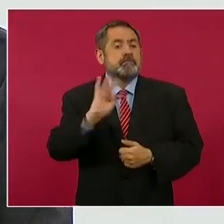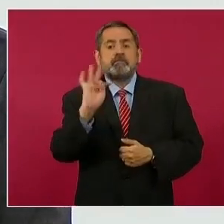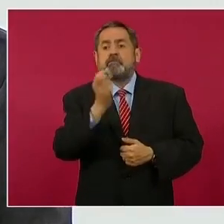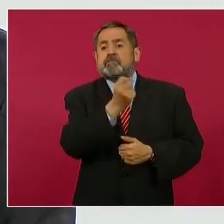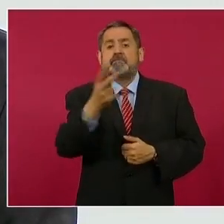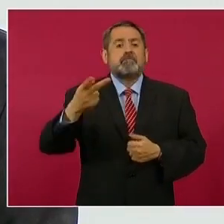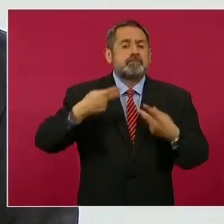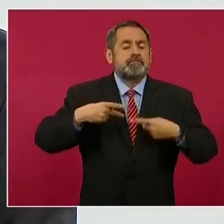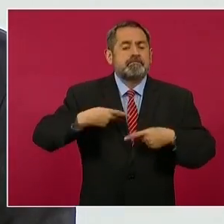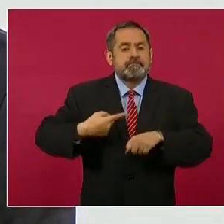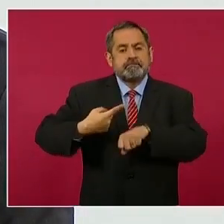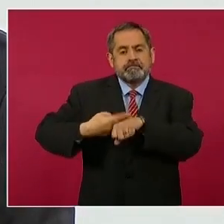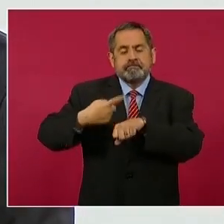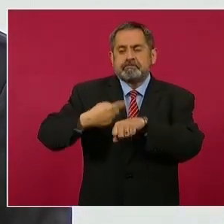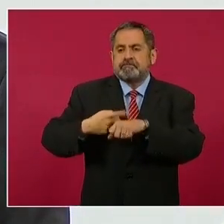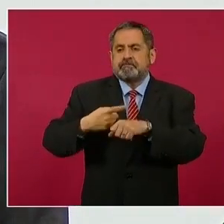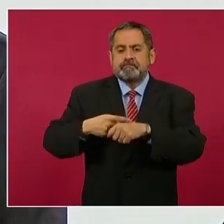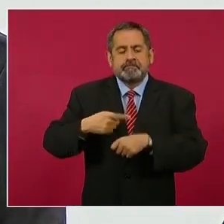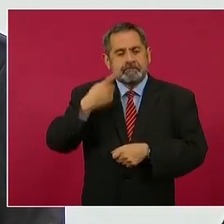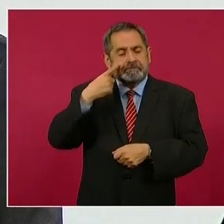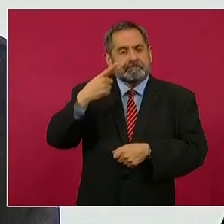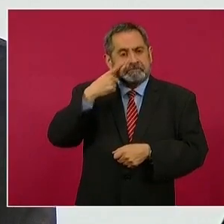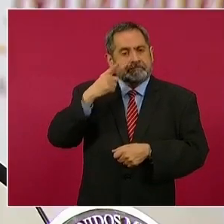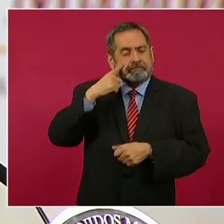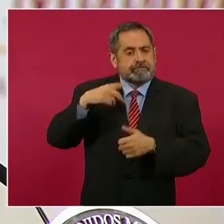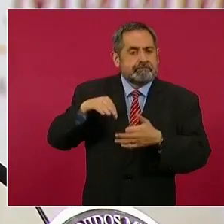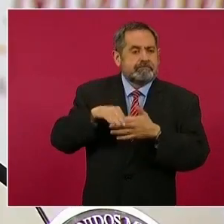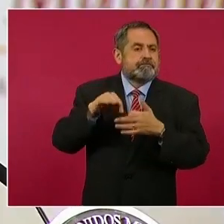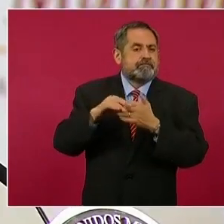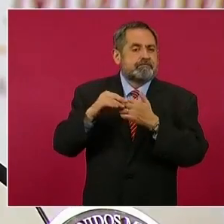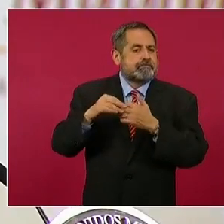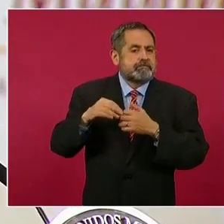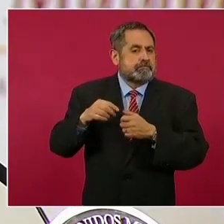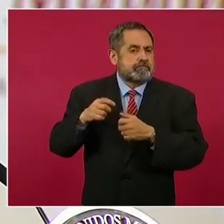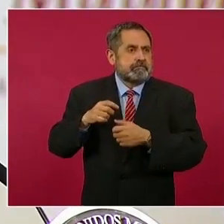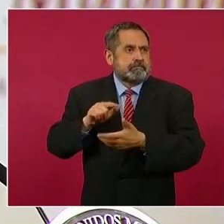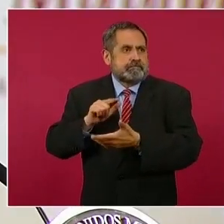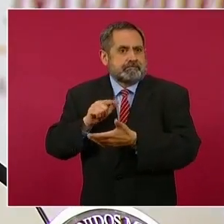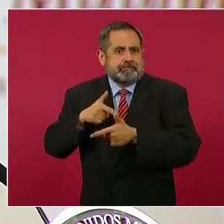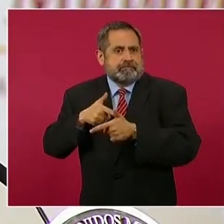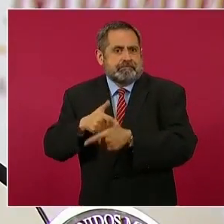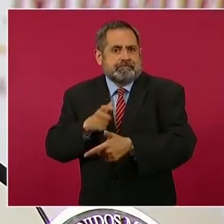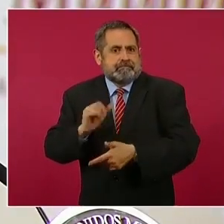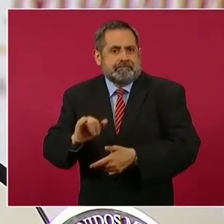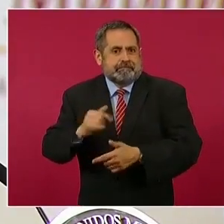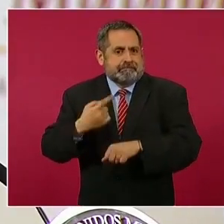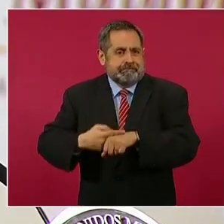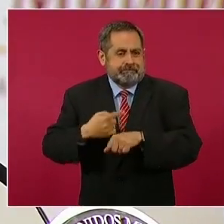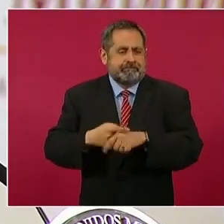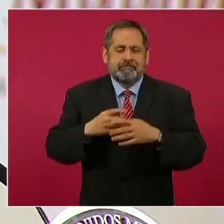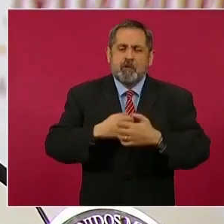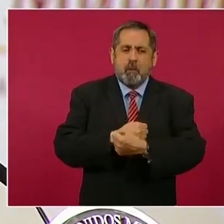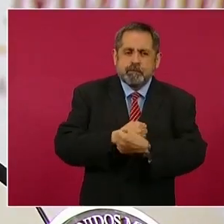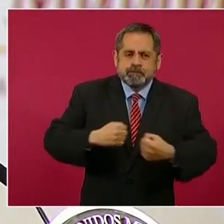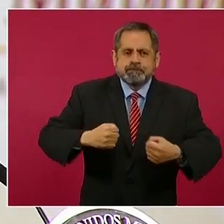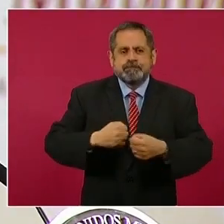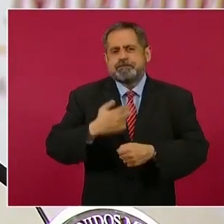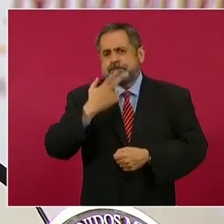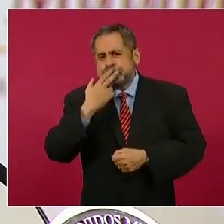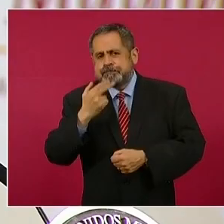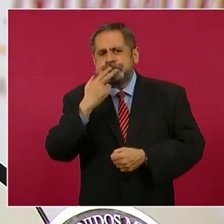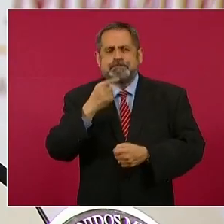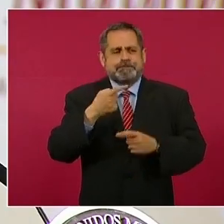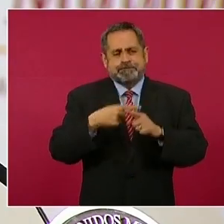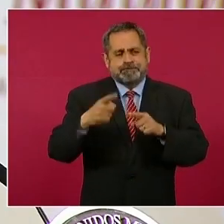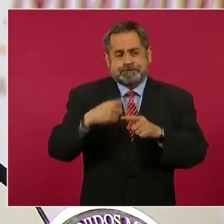como las que mencioné, obesidad, hipertensión, diabetes, etcétera, son también determinantes del riesgo de